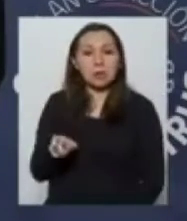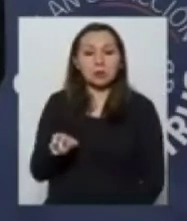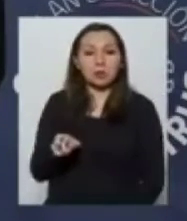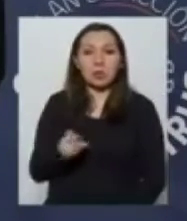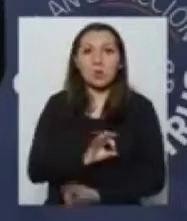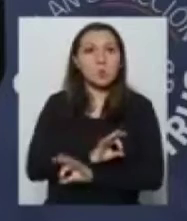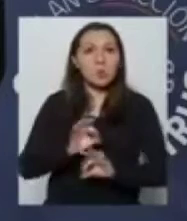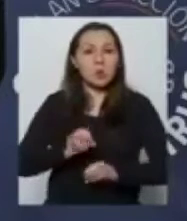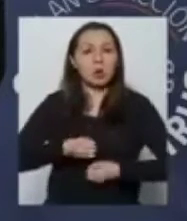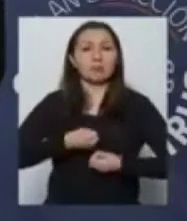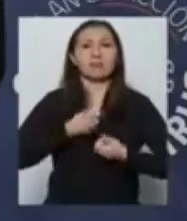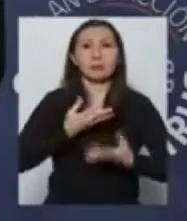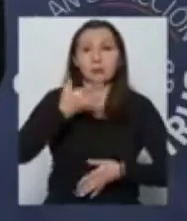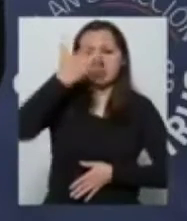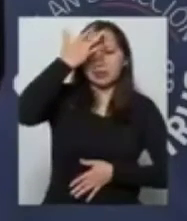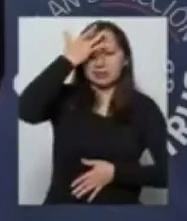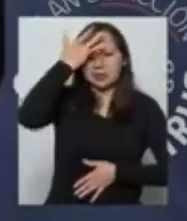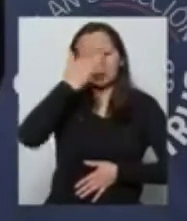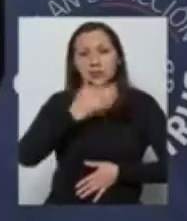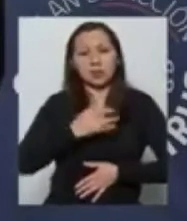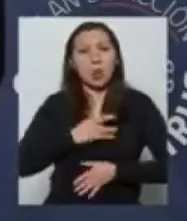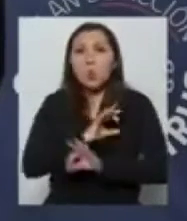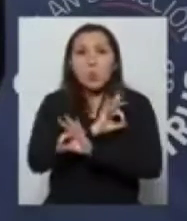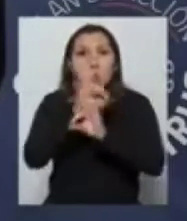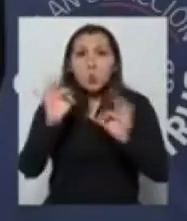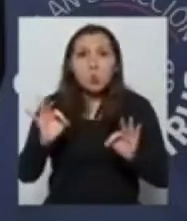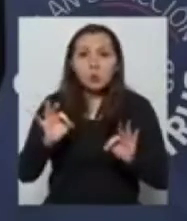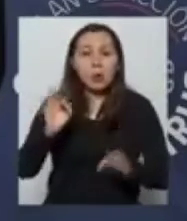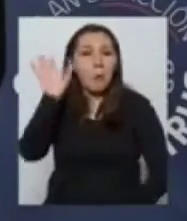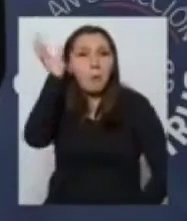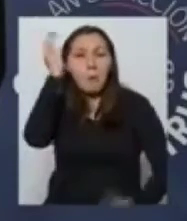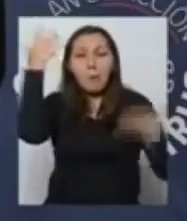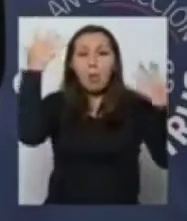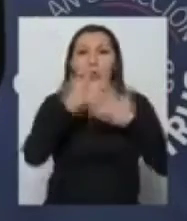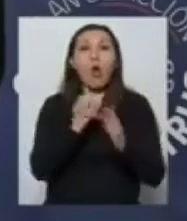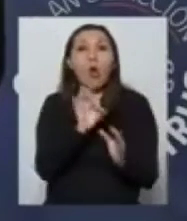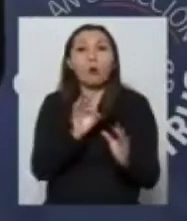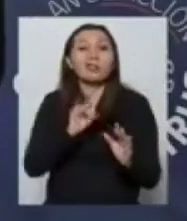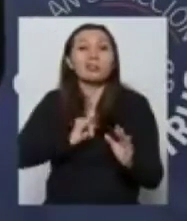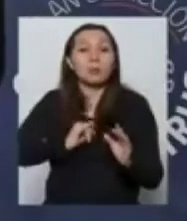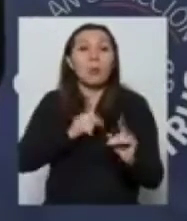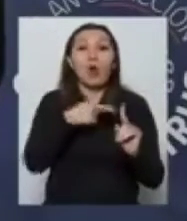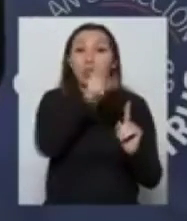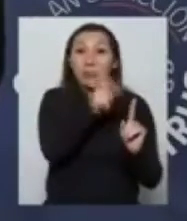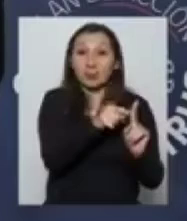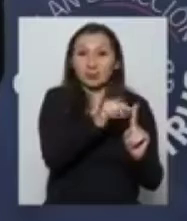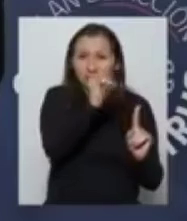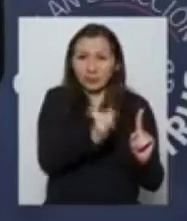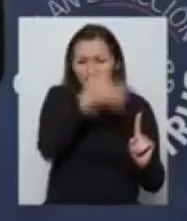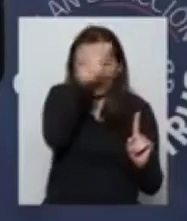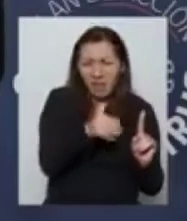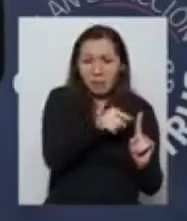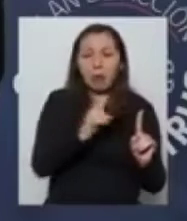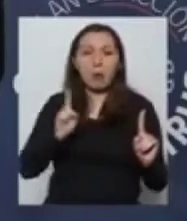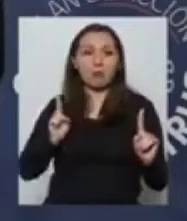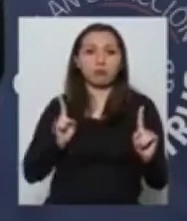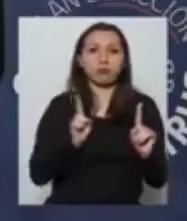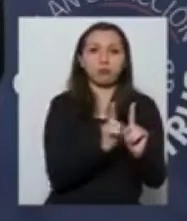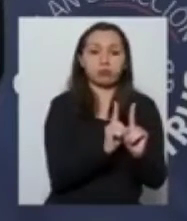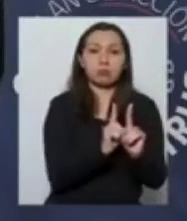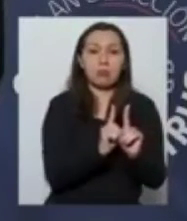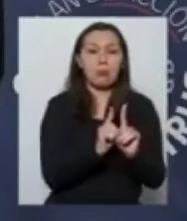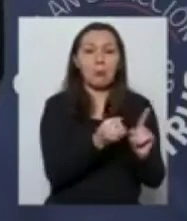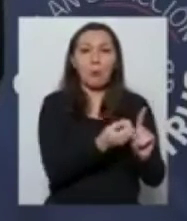que no tienen síntomas, que probablemente han estado en contacto estrecho con alguien que sí está enfermo y